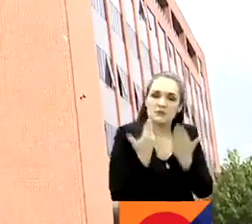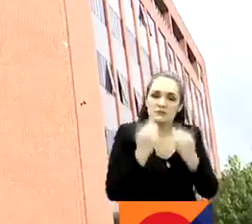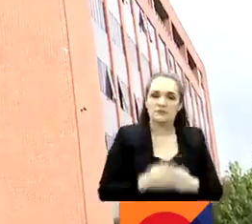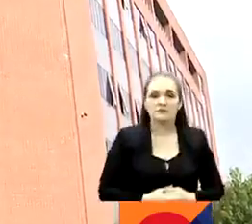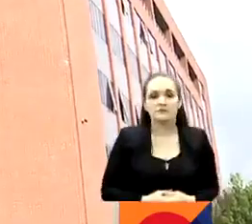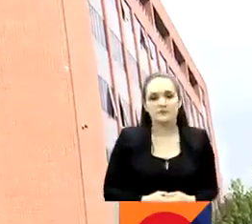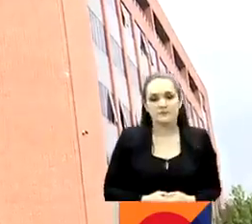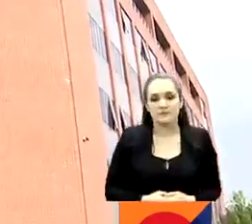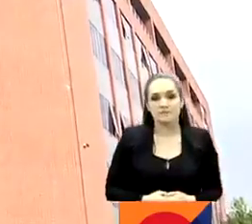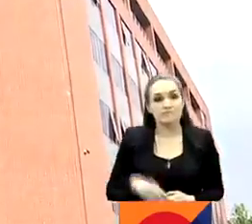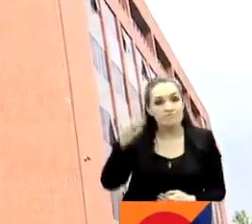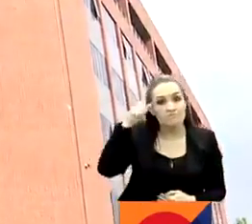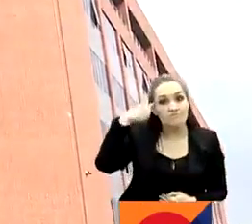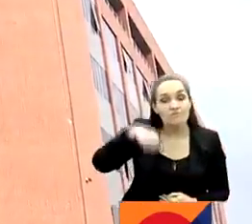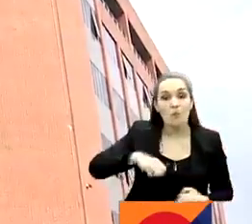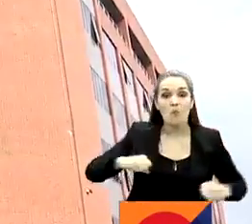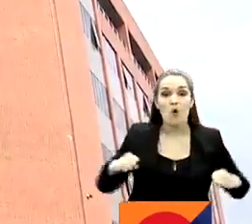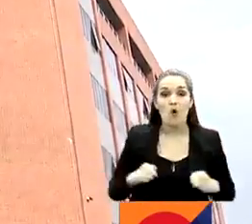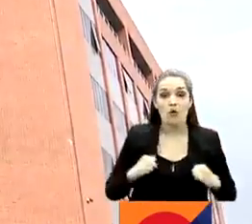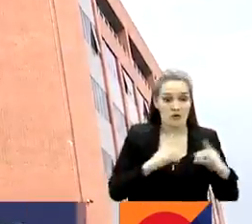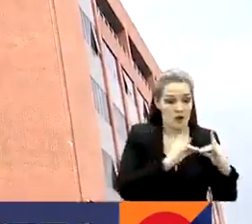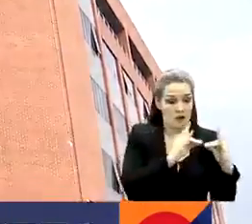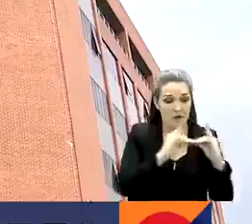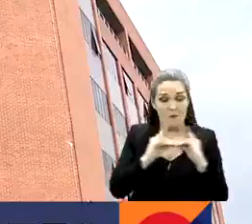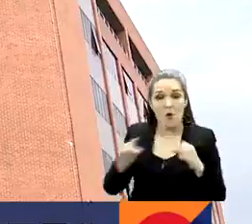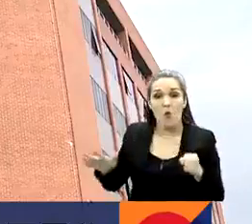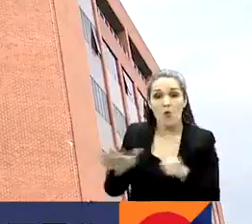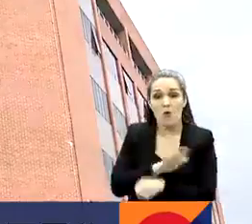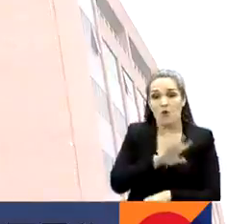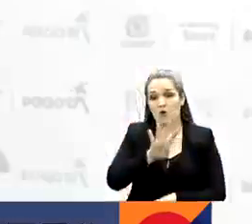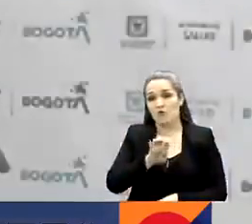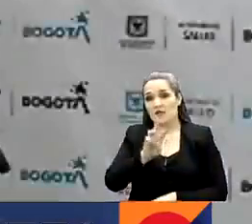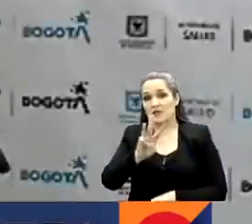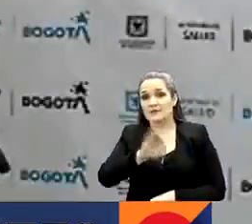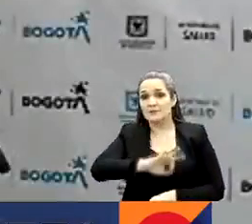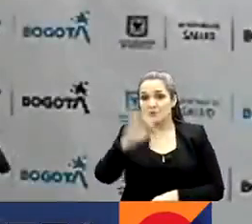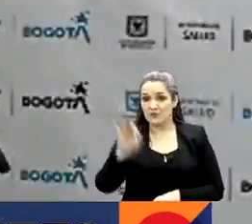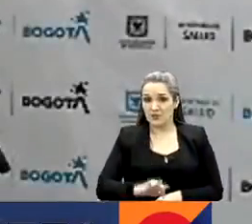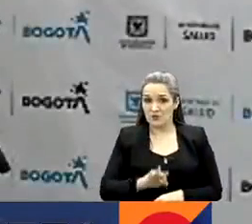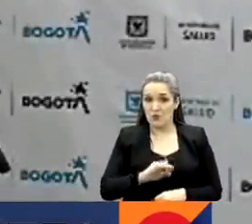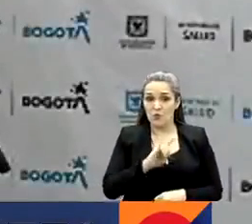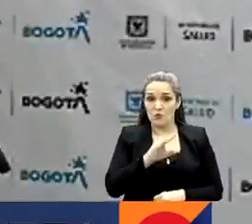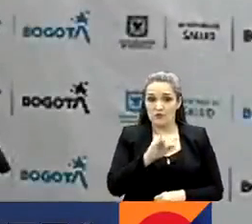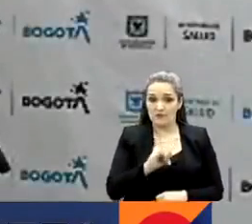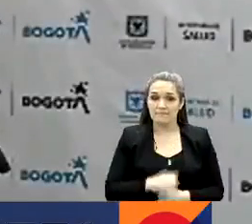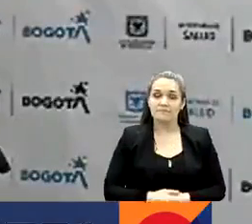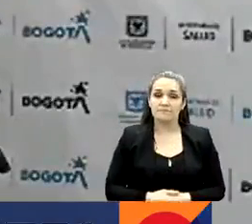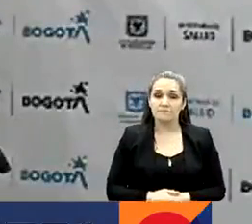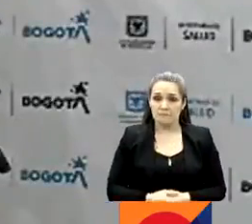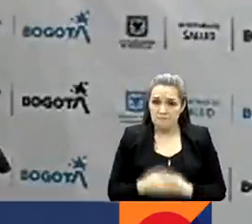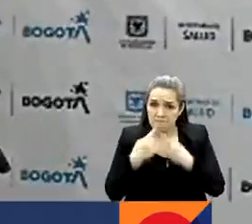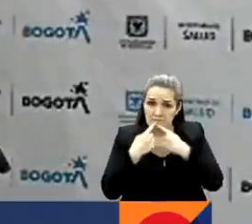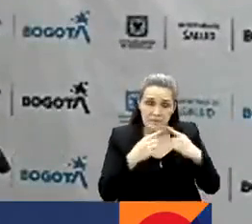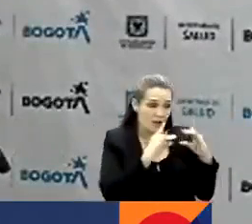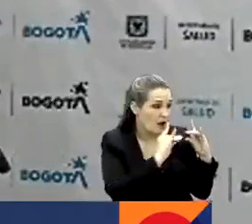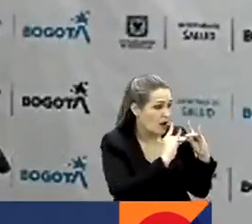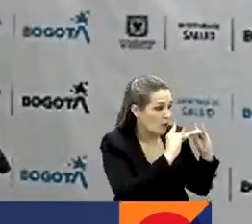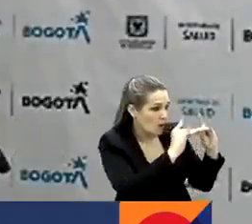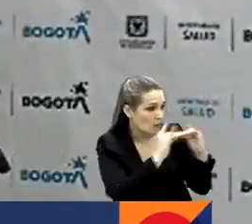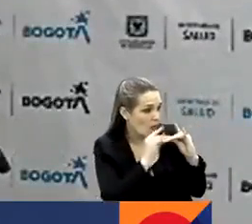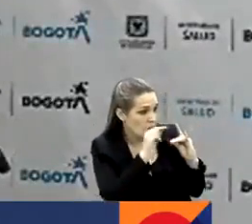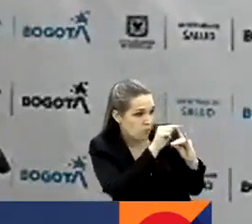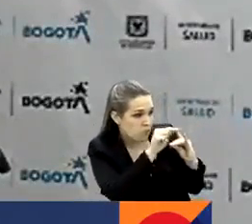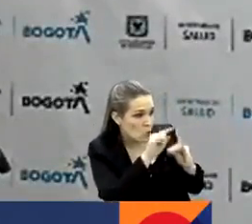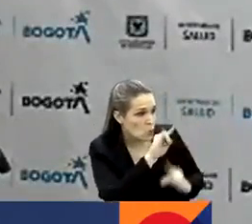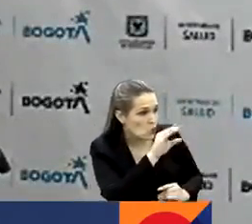Cabe recordar que Bogotá sigue con una ocupación alta, hoy con un 93%. La condición de ocupación de unidades de cuidados intensivos